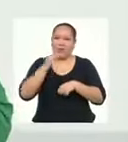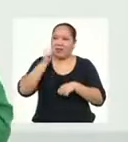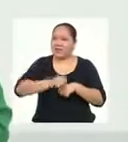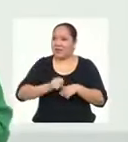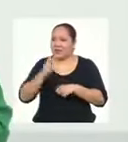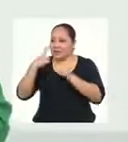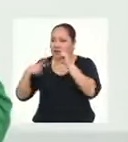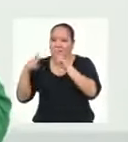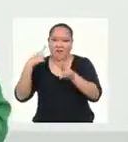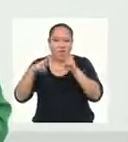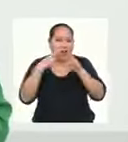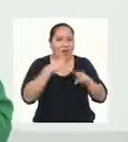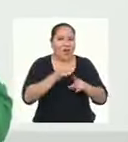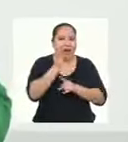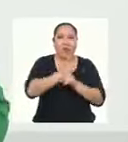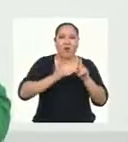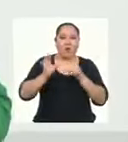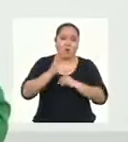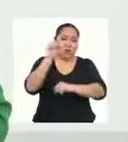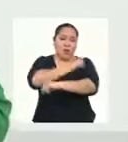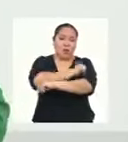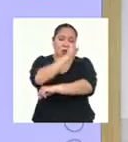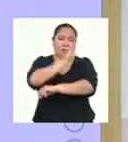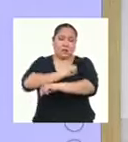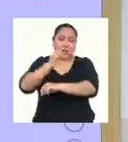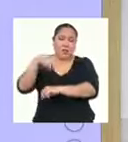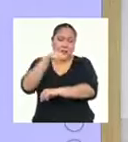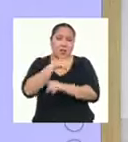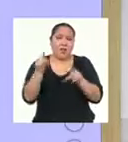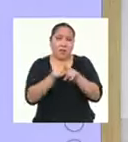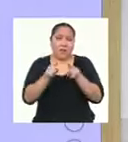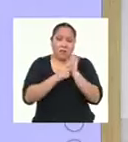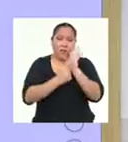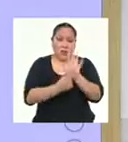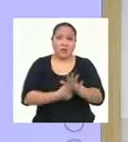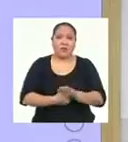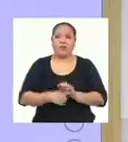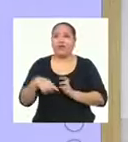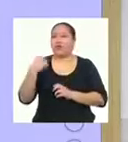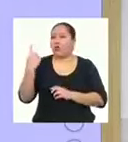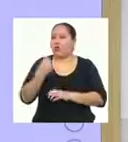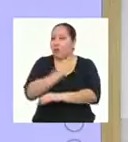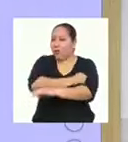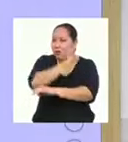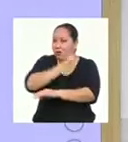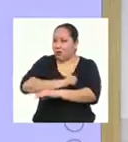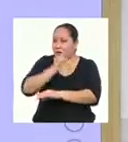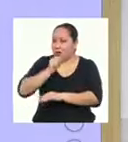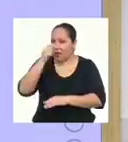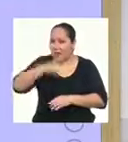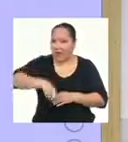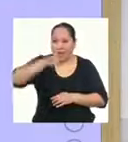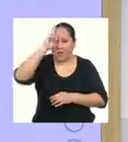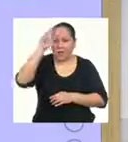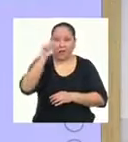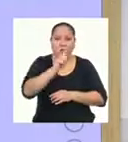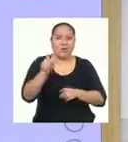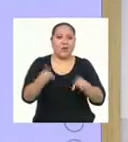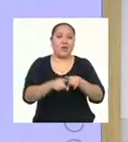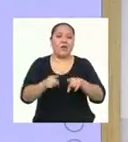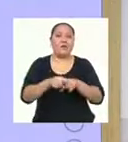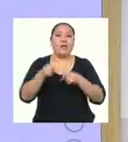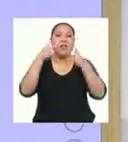las culturas del mundo. Y la andina no es la excepción. Y no solo en los Andes del Perú, sino también en